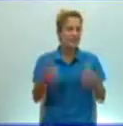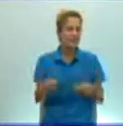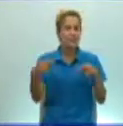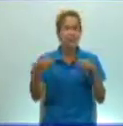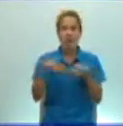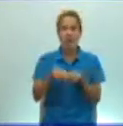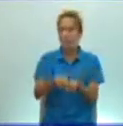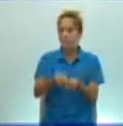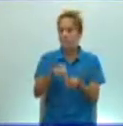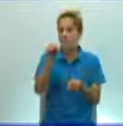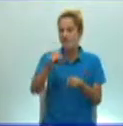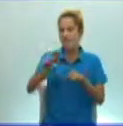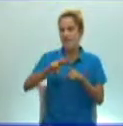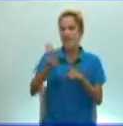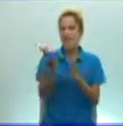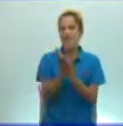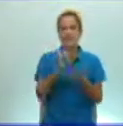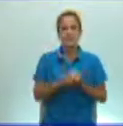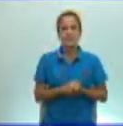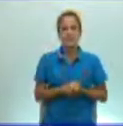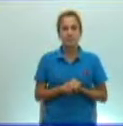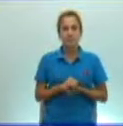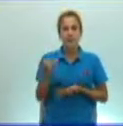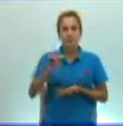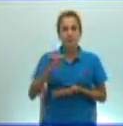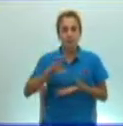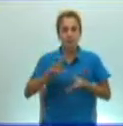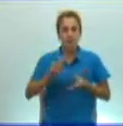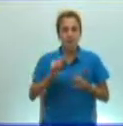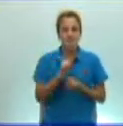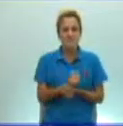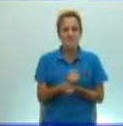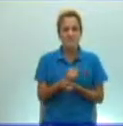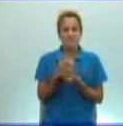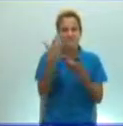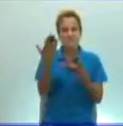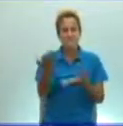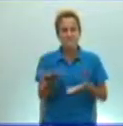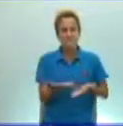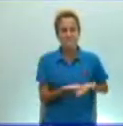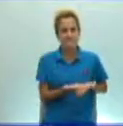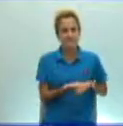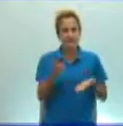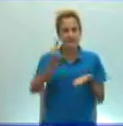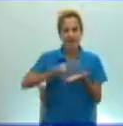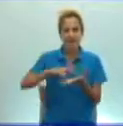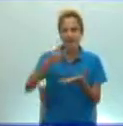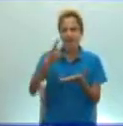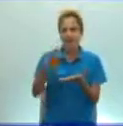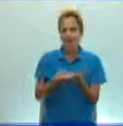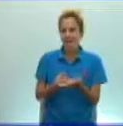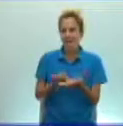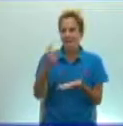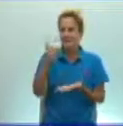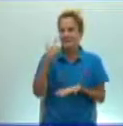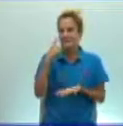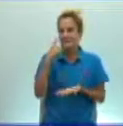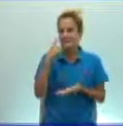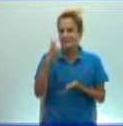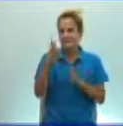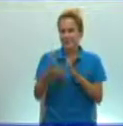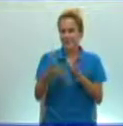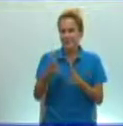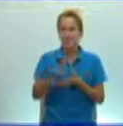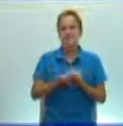este espacio televisivo. De igual manera, damos la bienvenida a Tatiane, intérprete del lenguaje